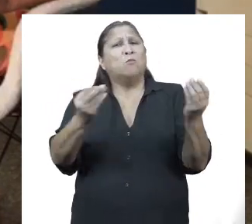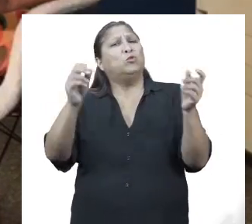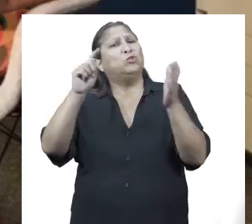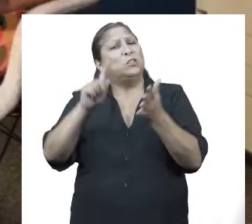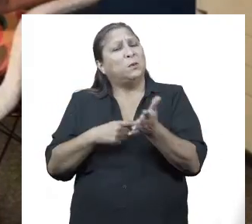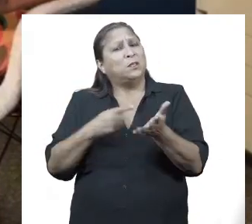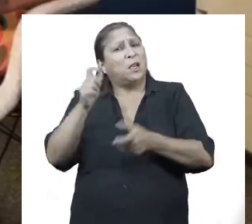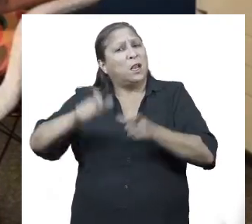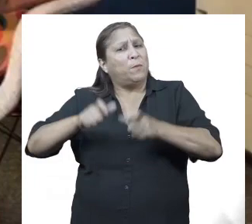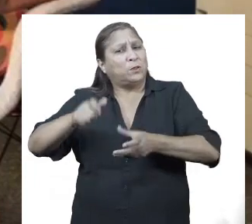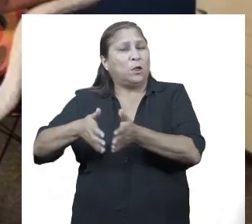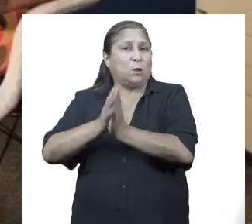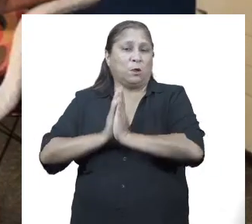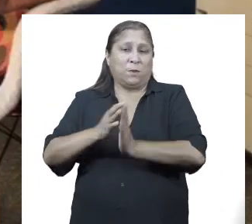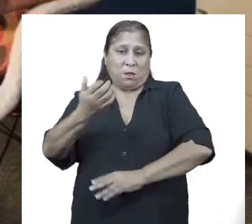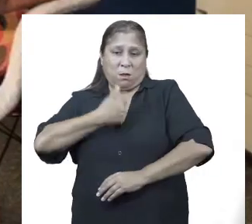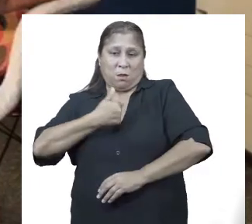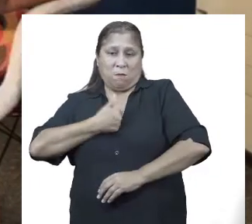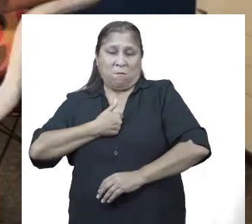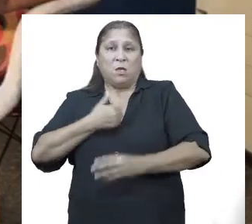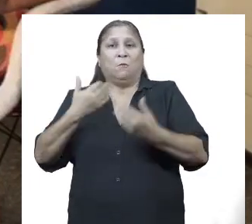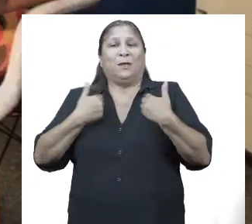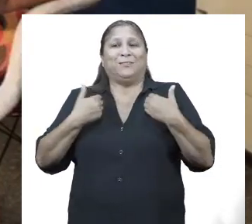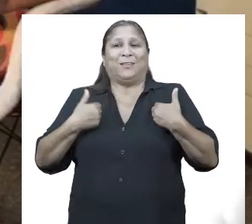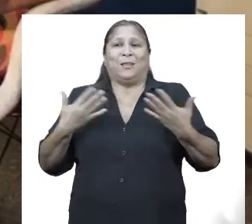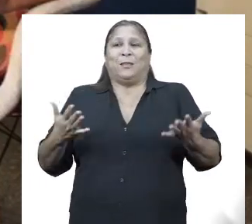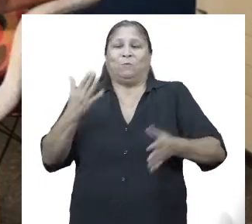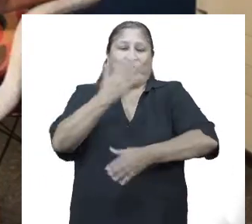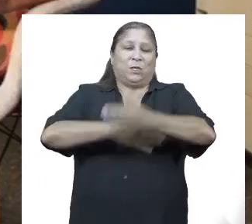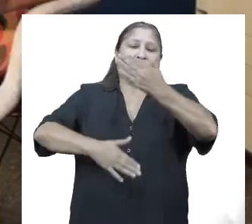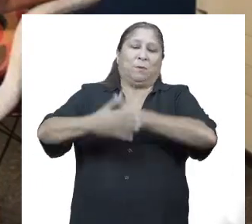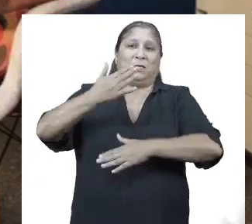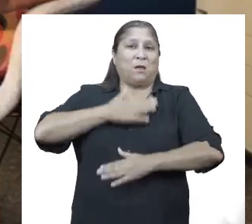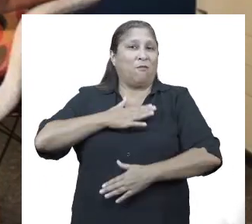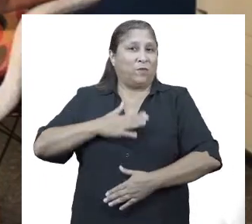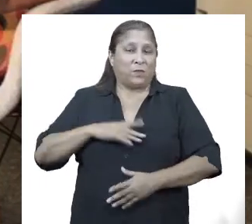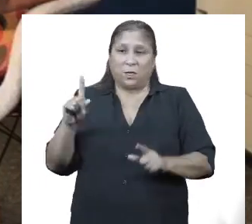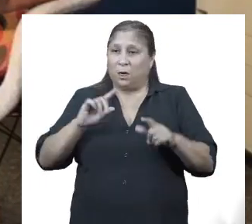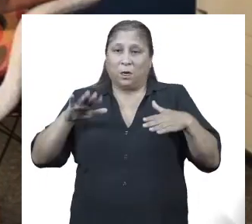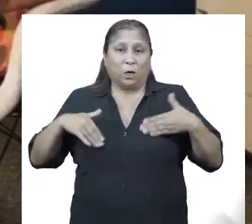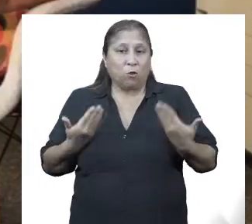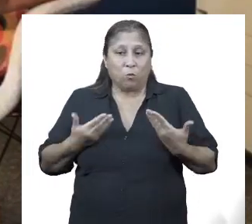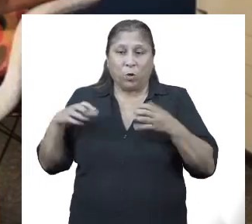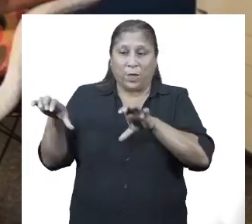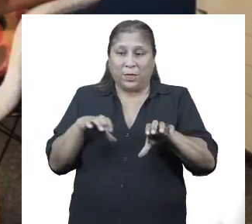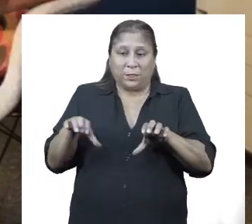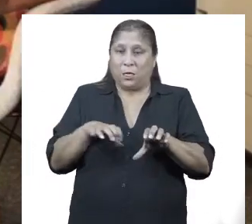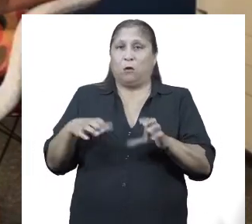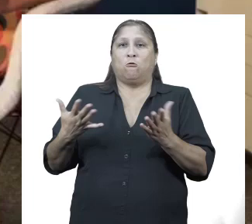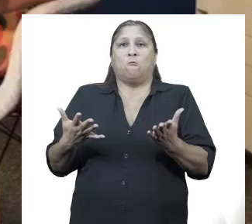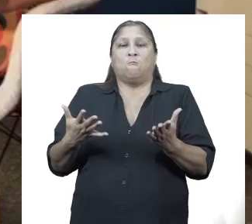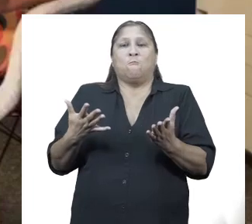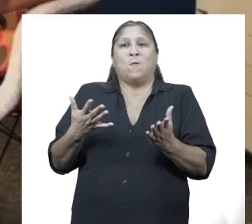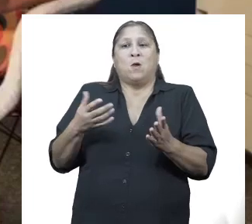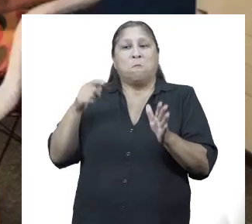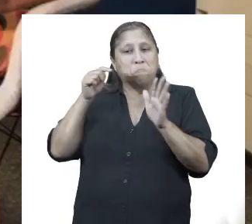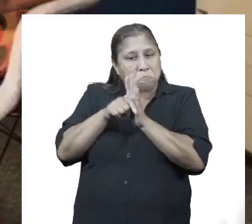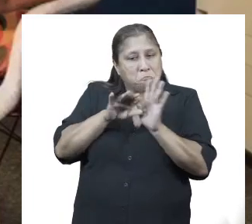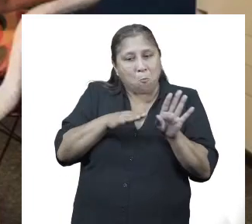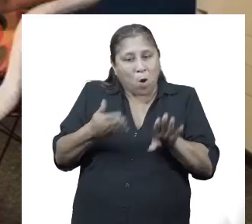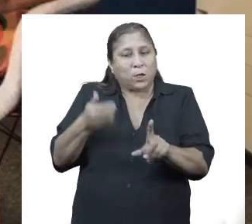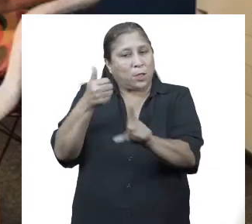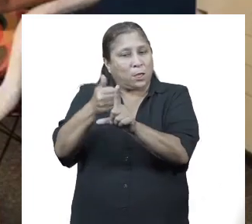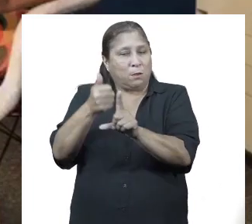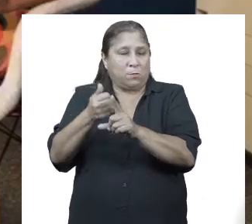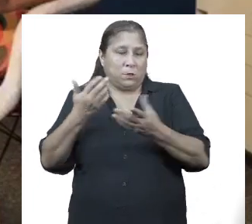la persona que lo solicita está en una situación de discapacidad física que le impide poder realizar el suicidio